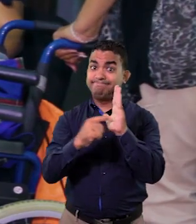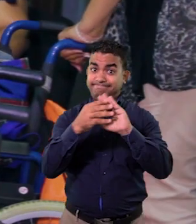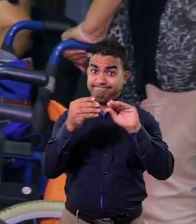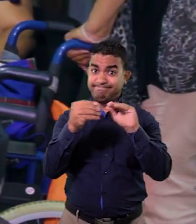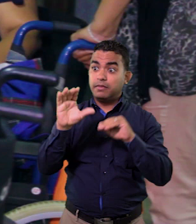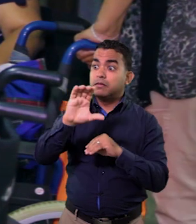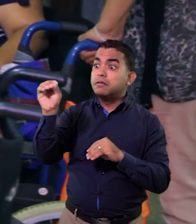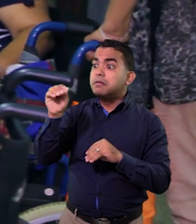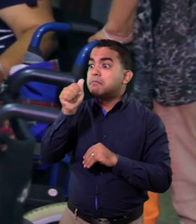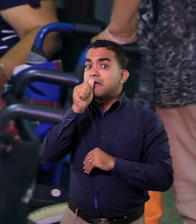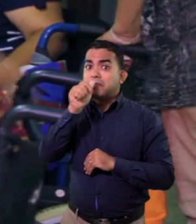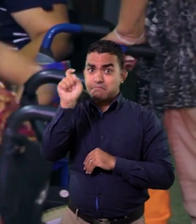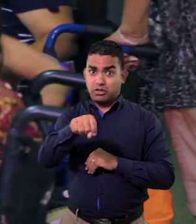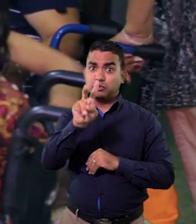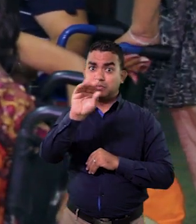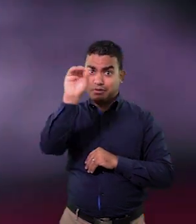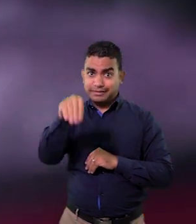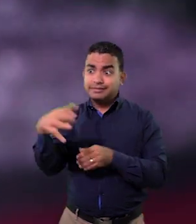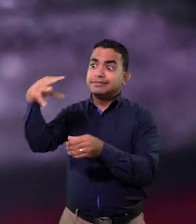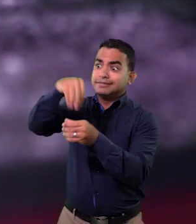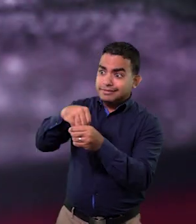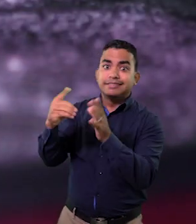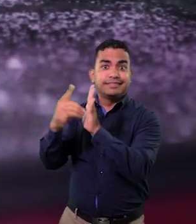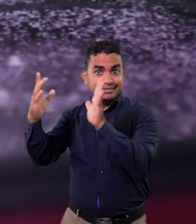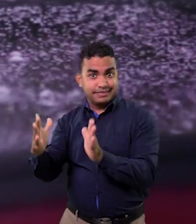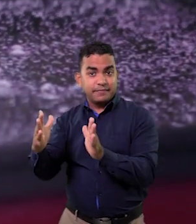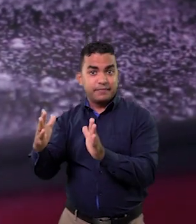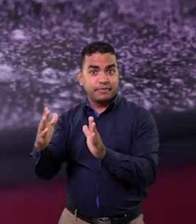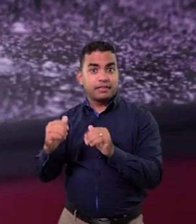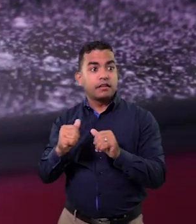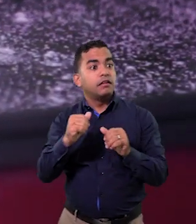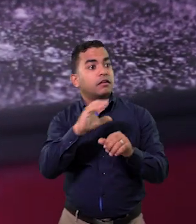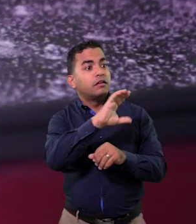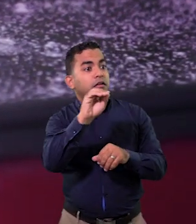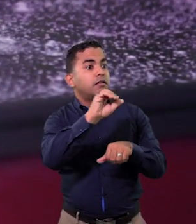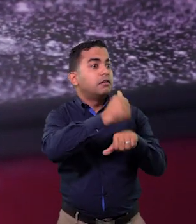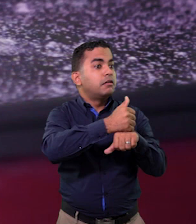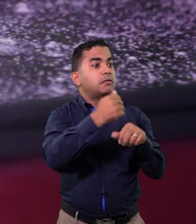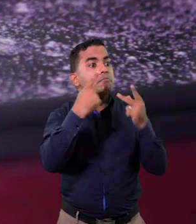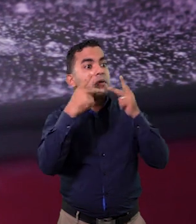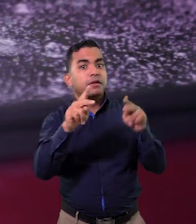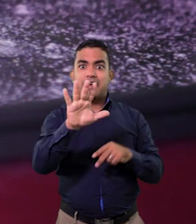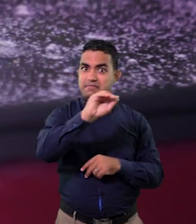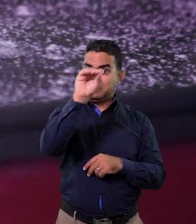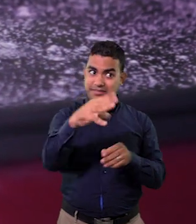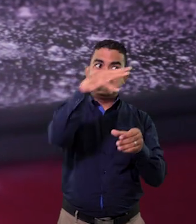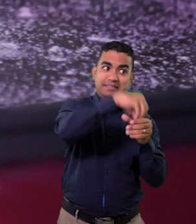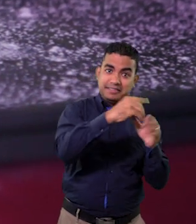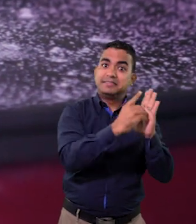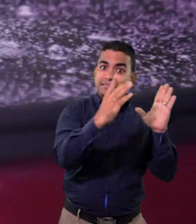ley establece que las empresas privadas deben tener un 2% de empleados con discapacidad y las instituciones públicas